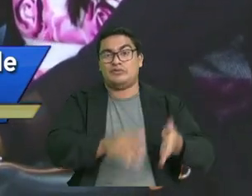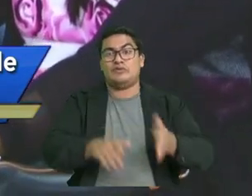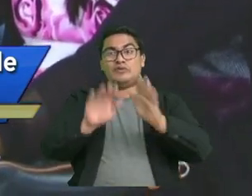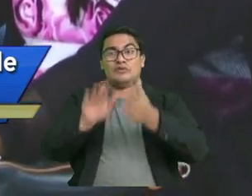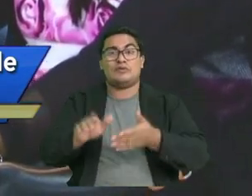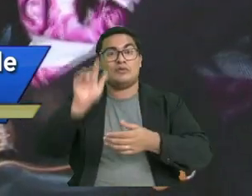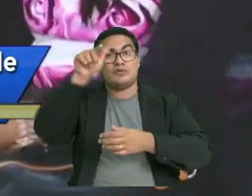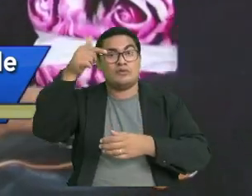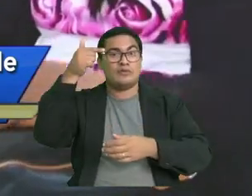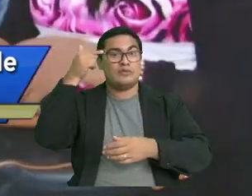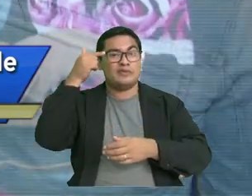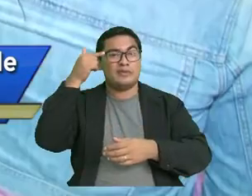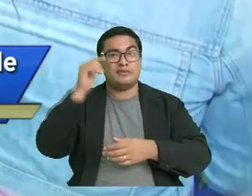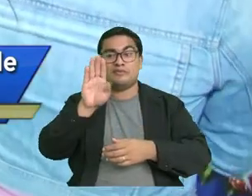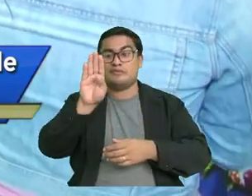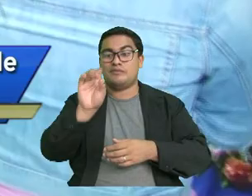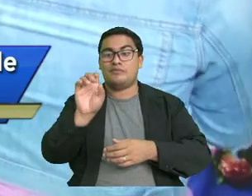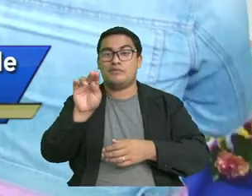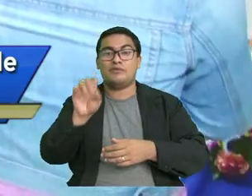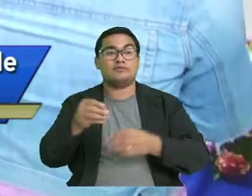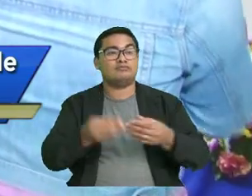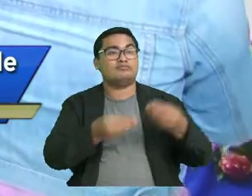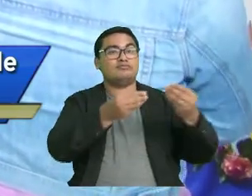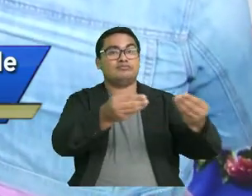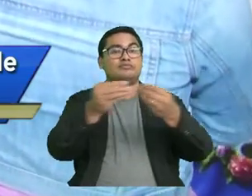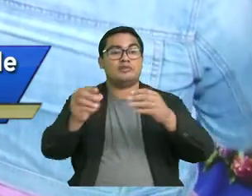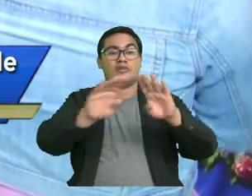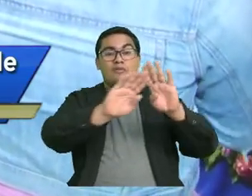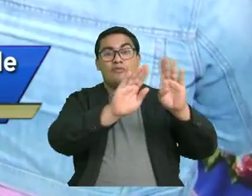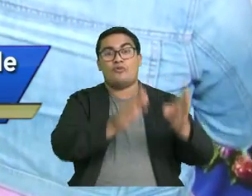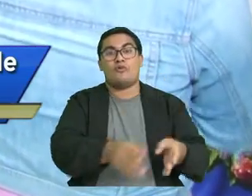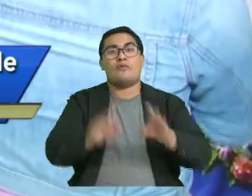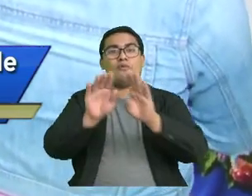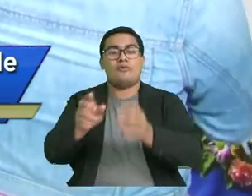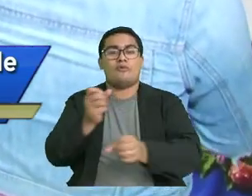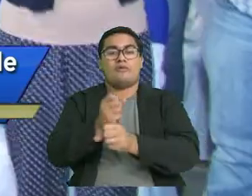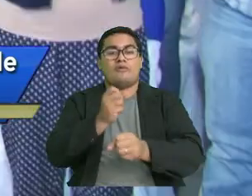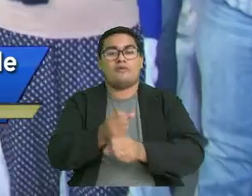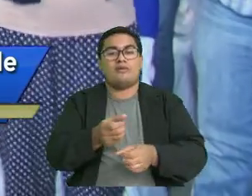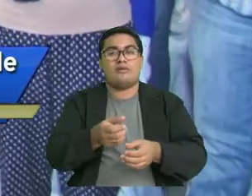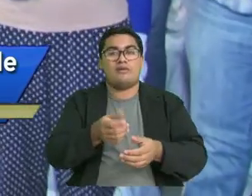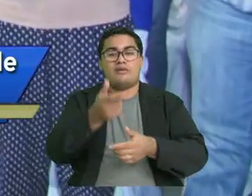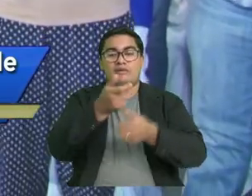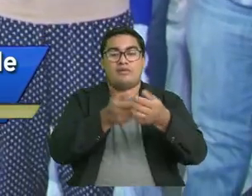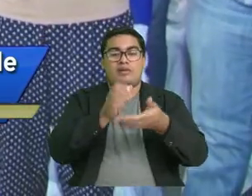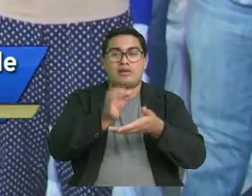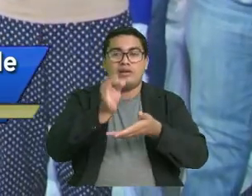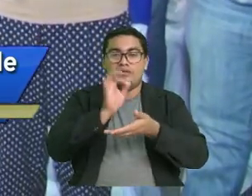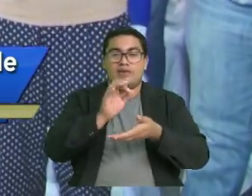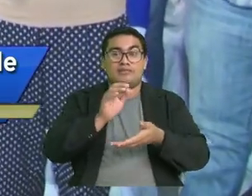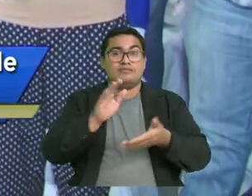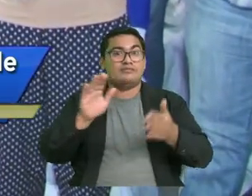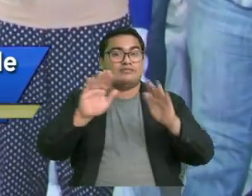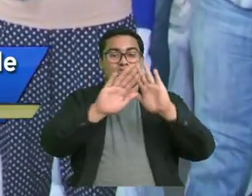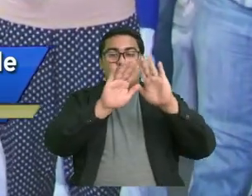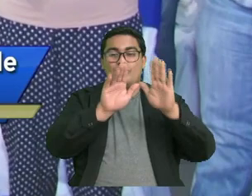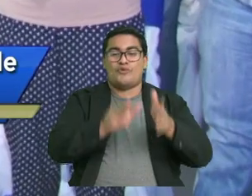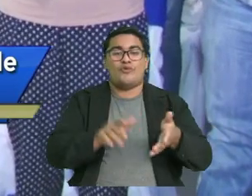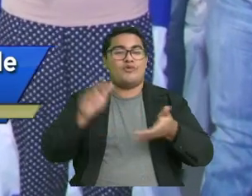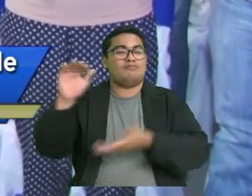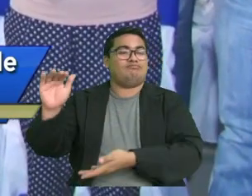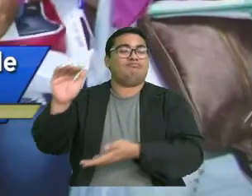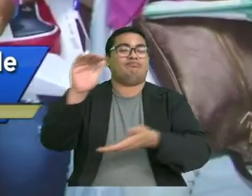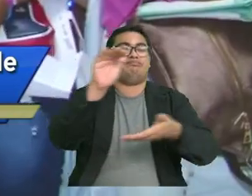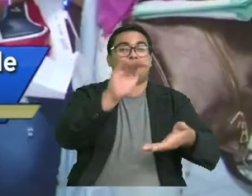gobierno en el tema de la caficultura. Así y qué hermosura cuando las mujeres pasaban a